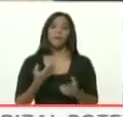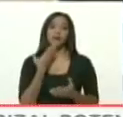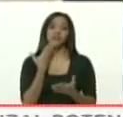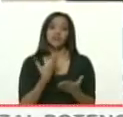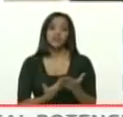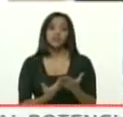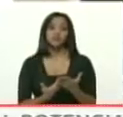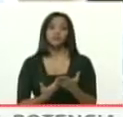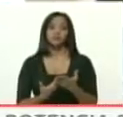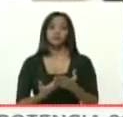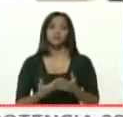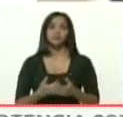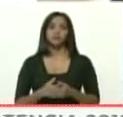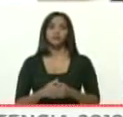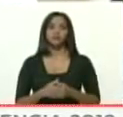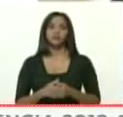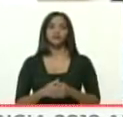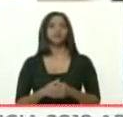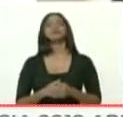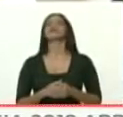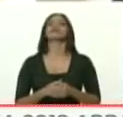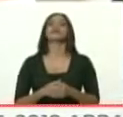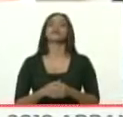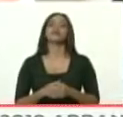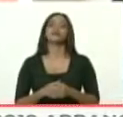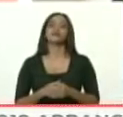permitido la